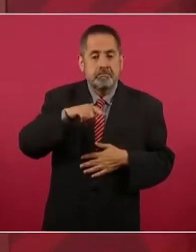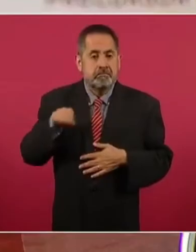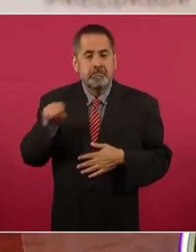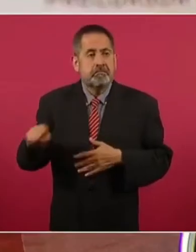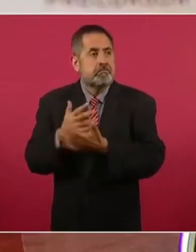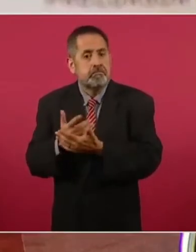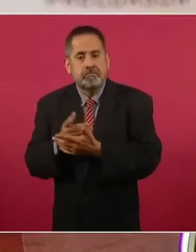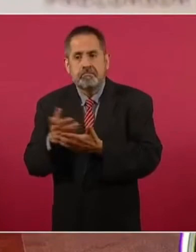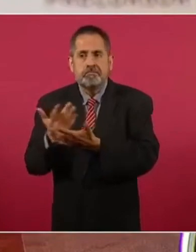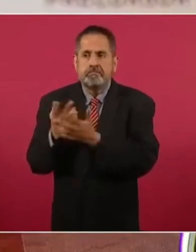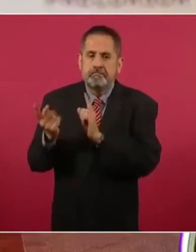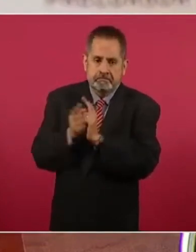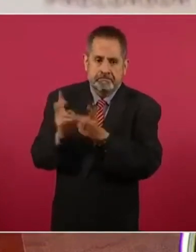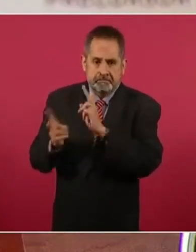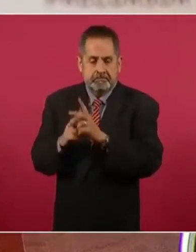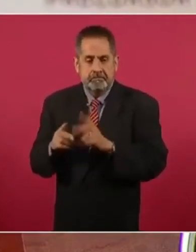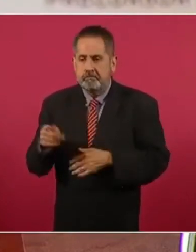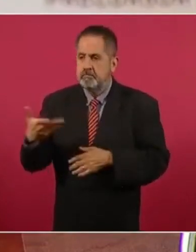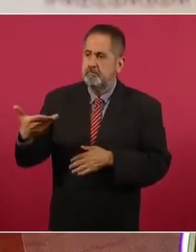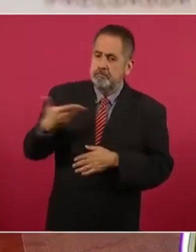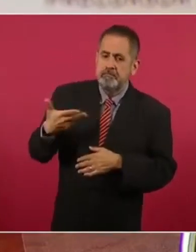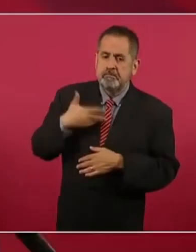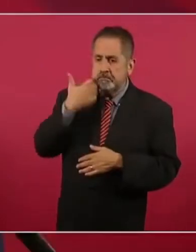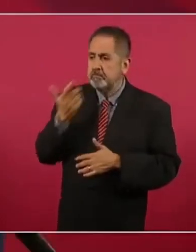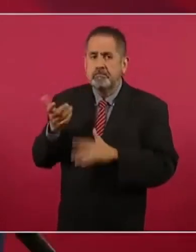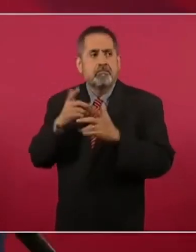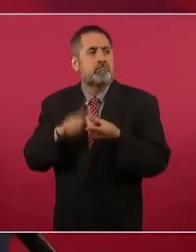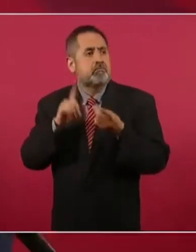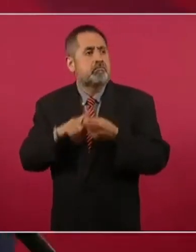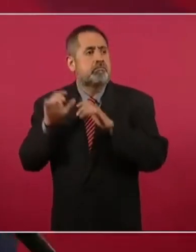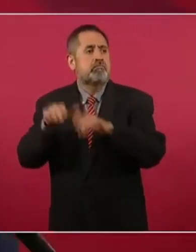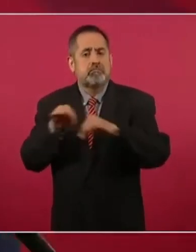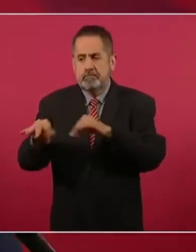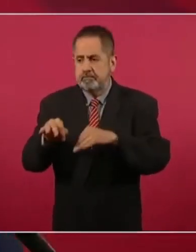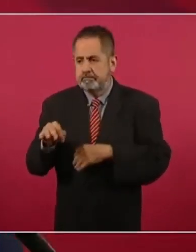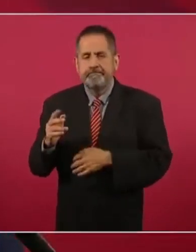ahí esperándome, porque lo que me está pidiendo es trabajo.